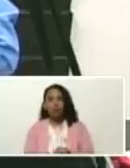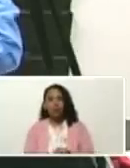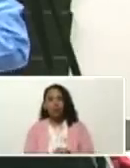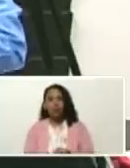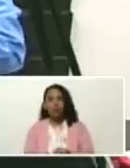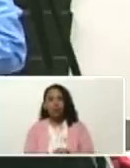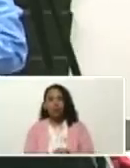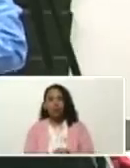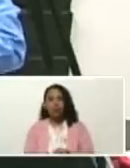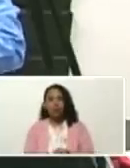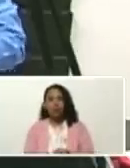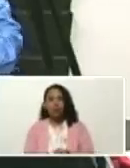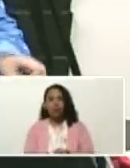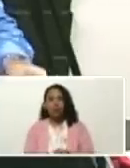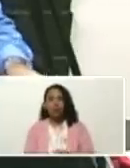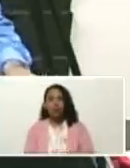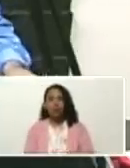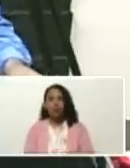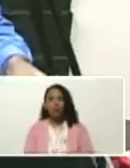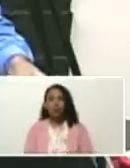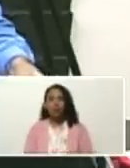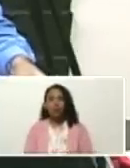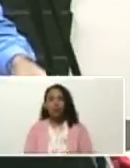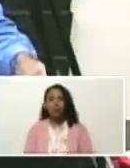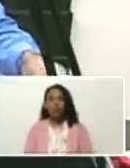indestructible Bueno vamos a ver aquí